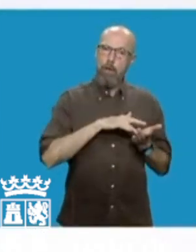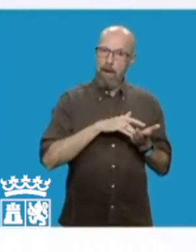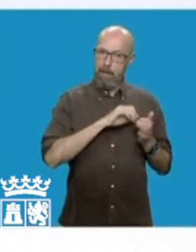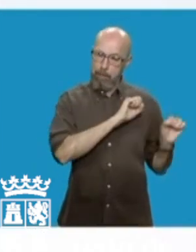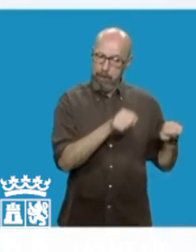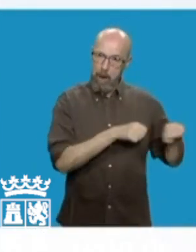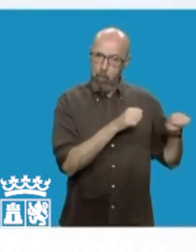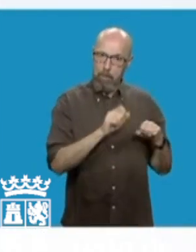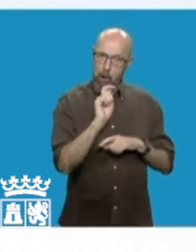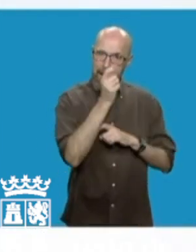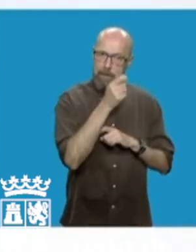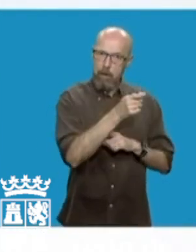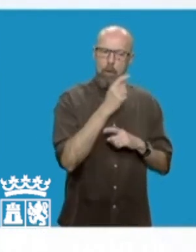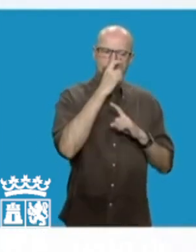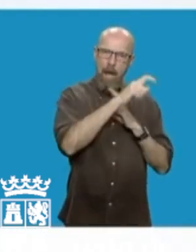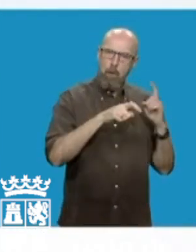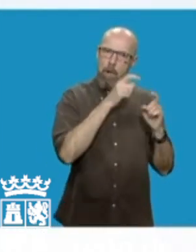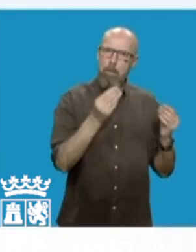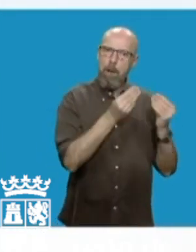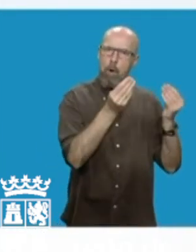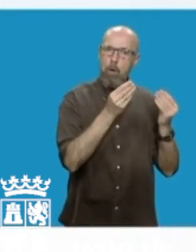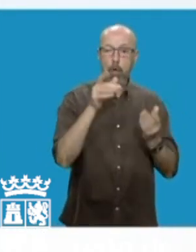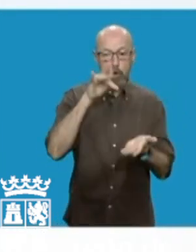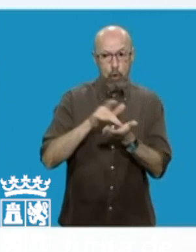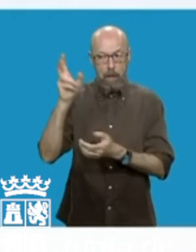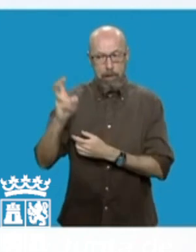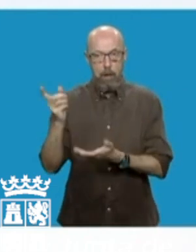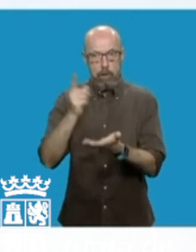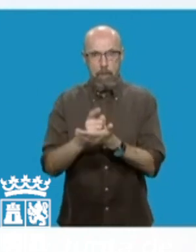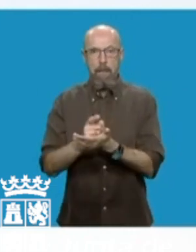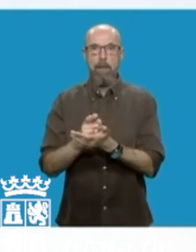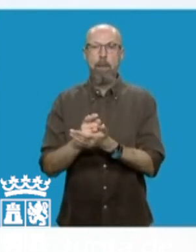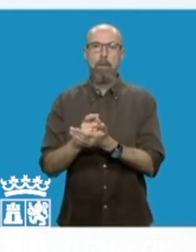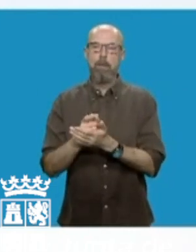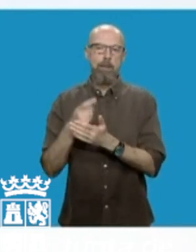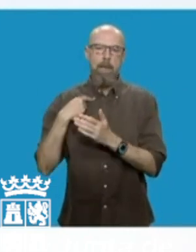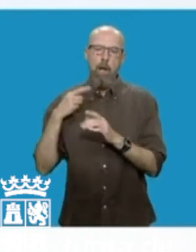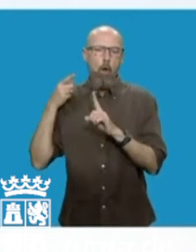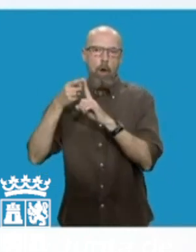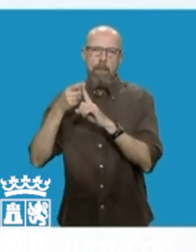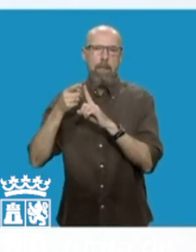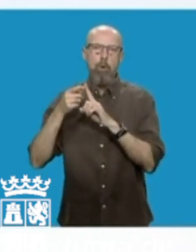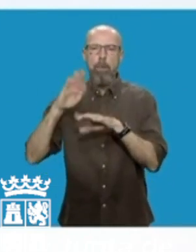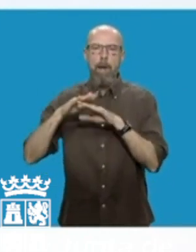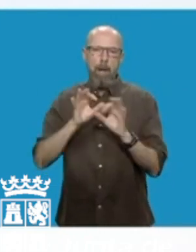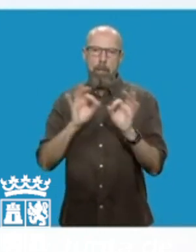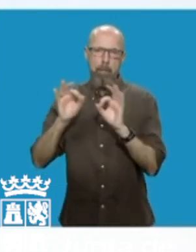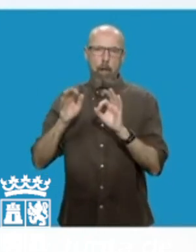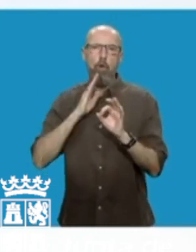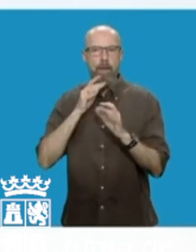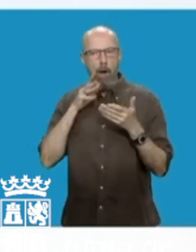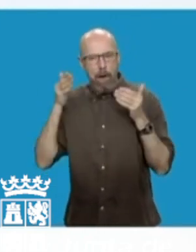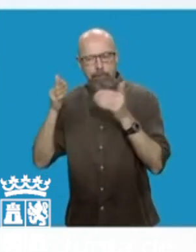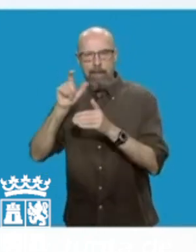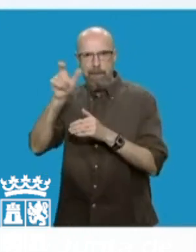su presencia hoy aquí no tiene otra razón que la preparación con la selección española en Italia. Estoy seguro que su esfuerzo tendrá su reflejo en